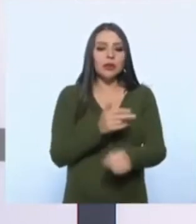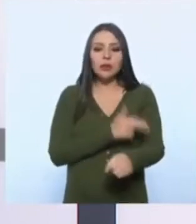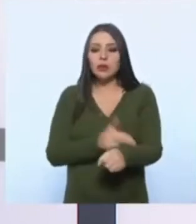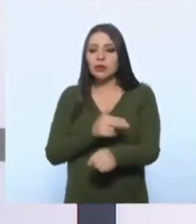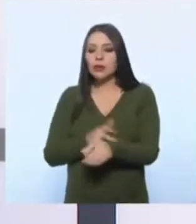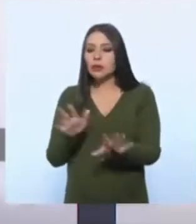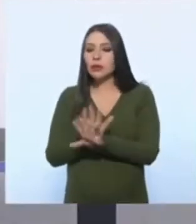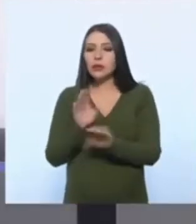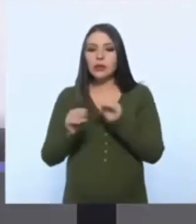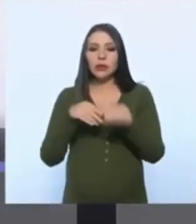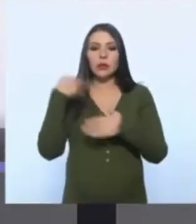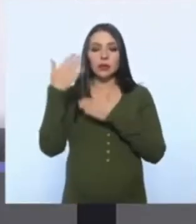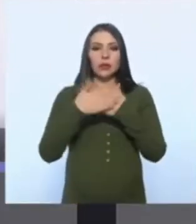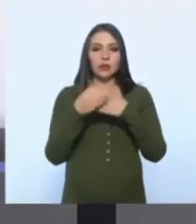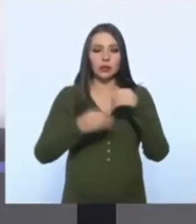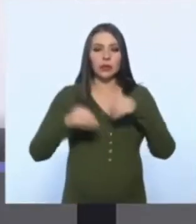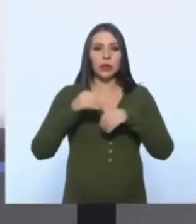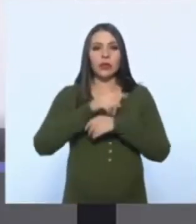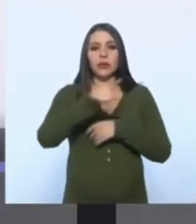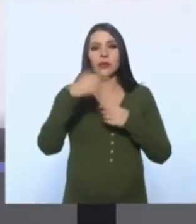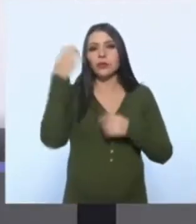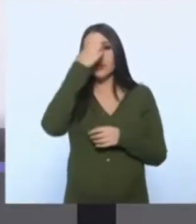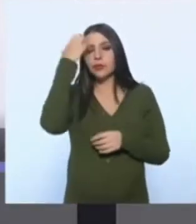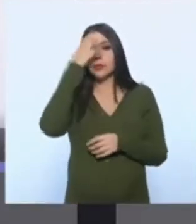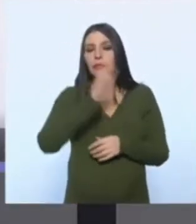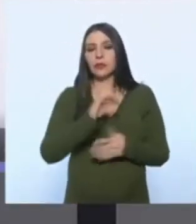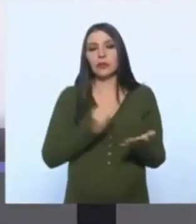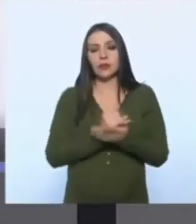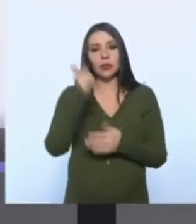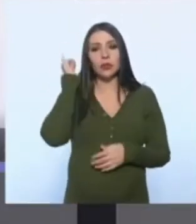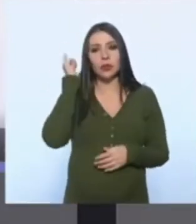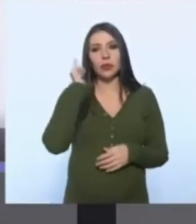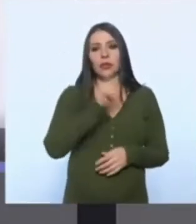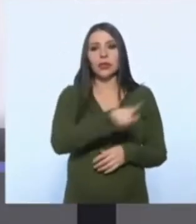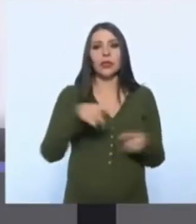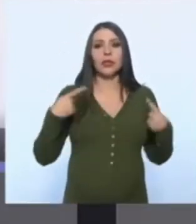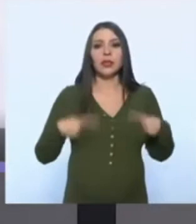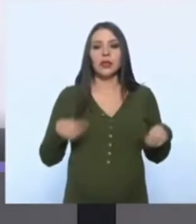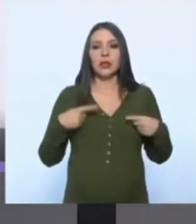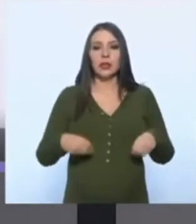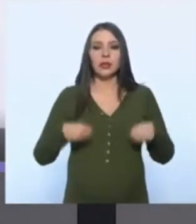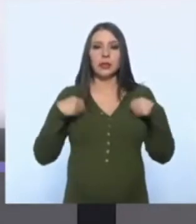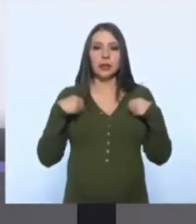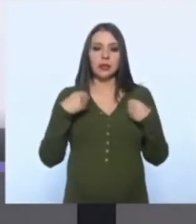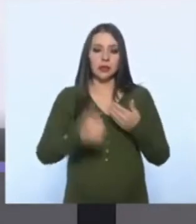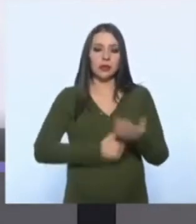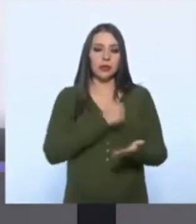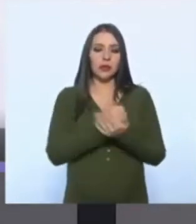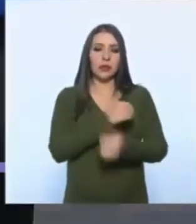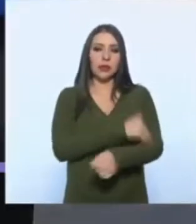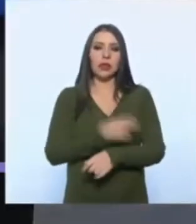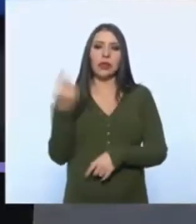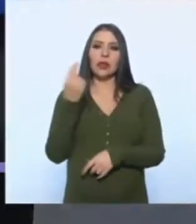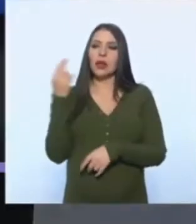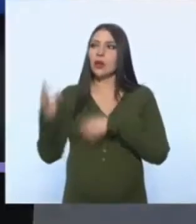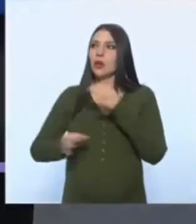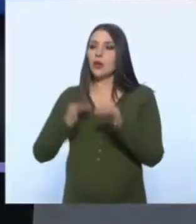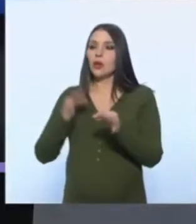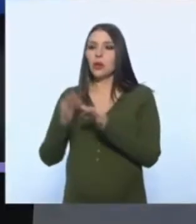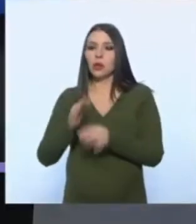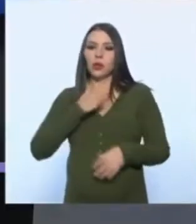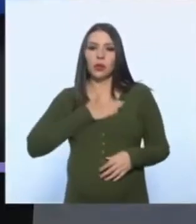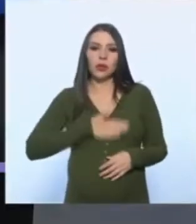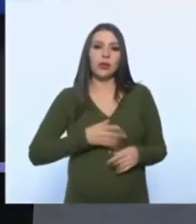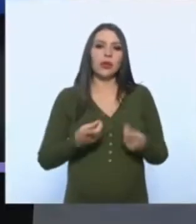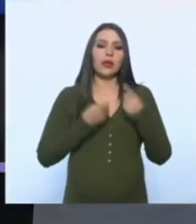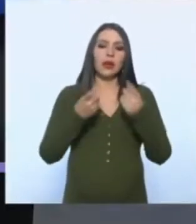Y pues esperamos que ya se dictamine pronto porque pues sí, las familias de la ciudad necesitan justicia y necesitan de estos